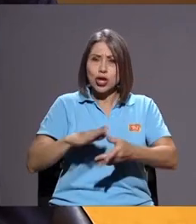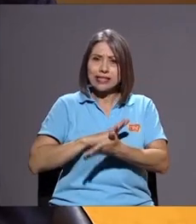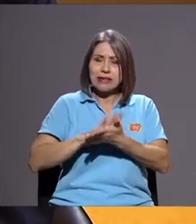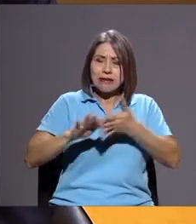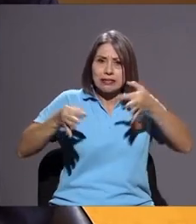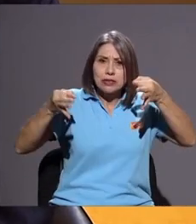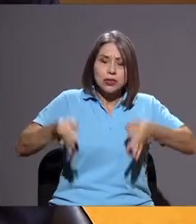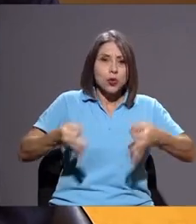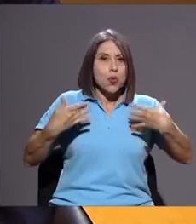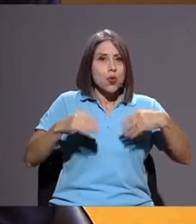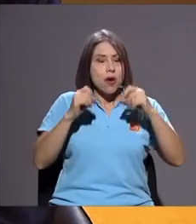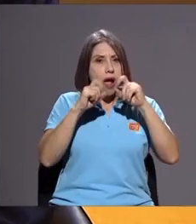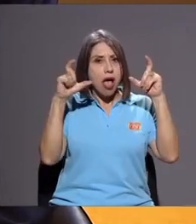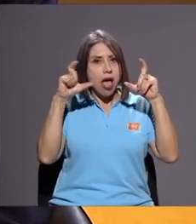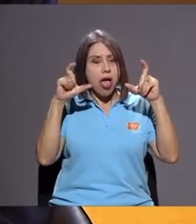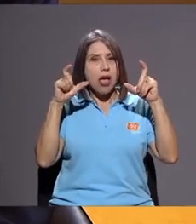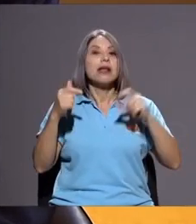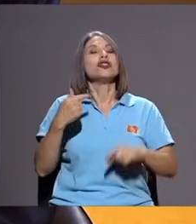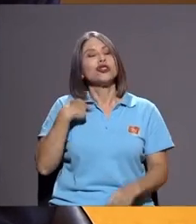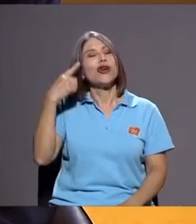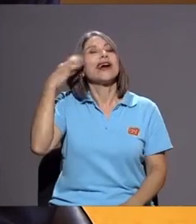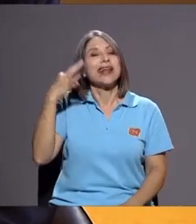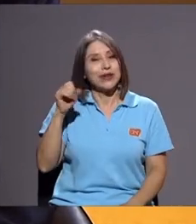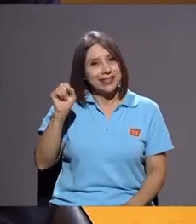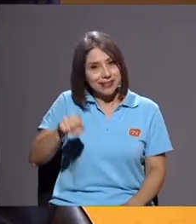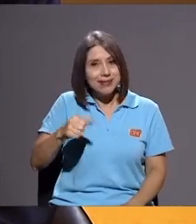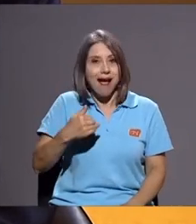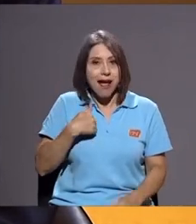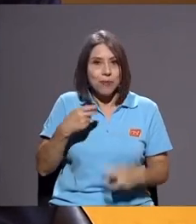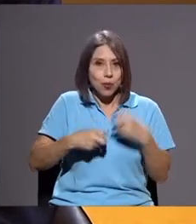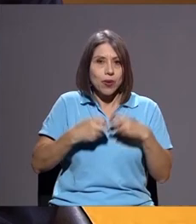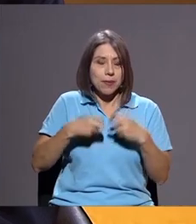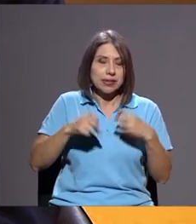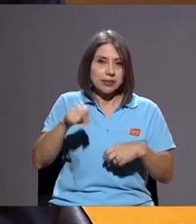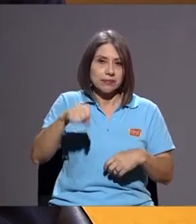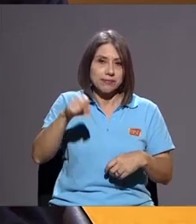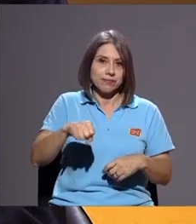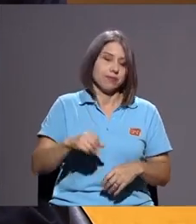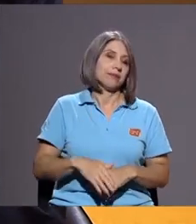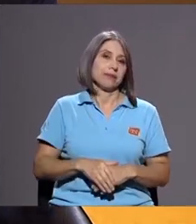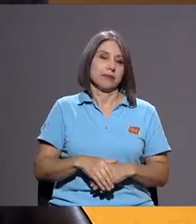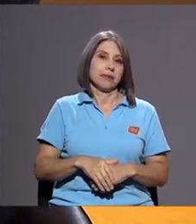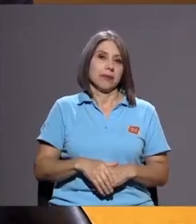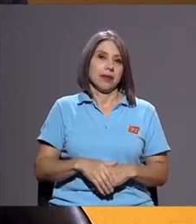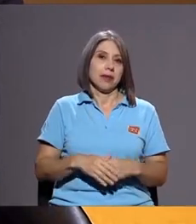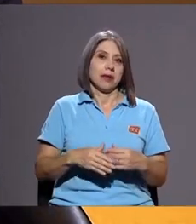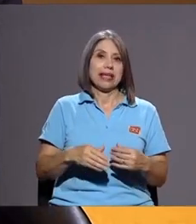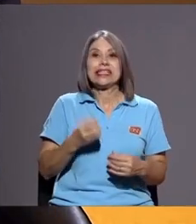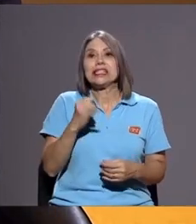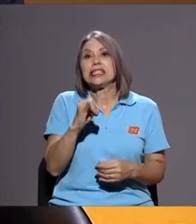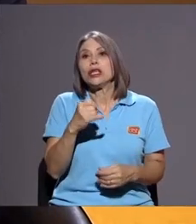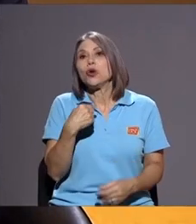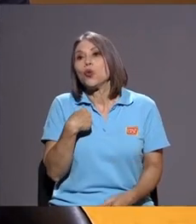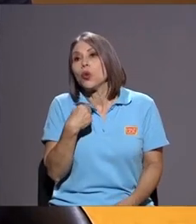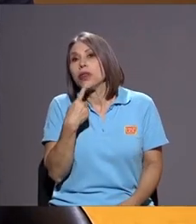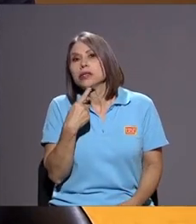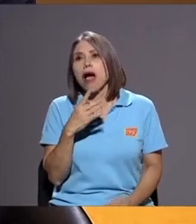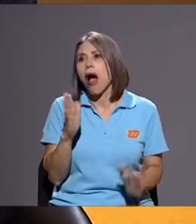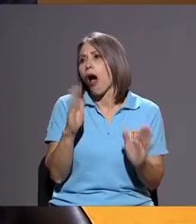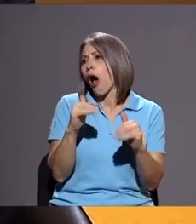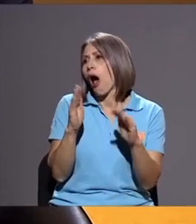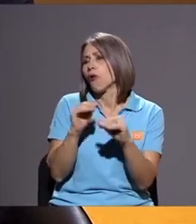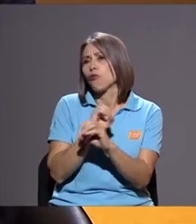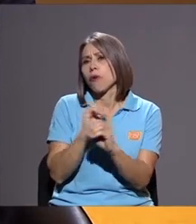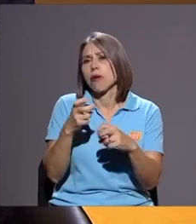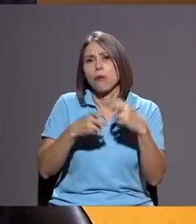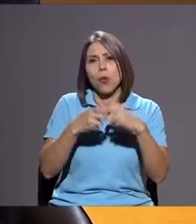impresionante sí creo que hay problemas también desde el presumir que que no hay dificultades en el sector público